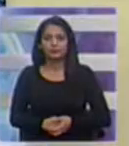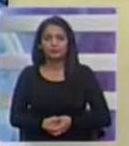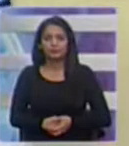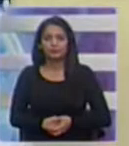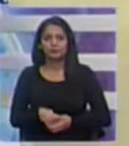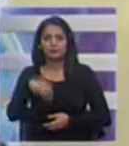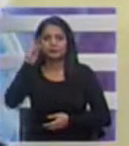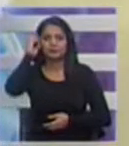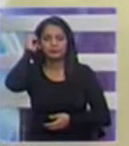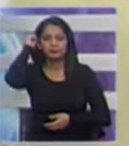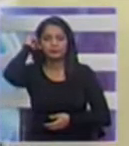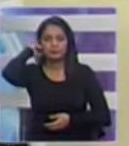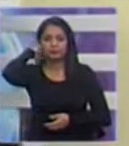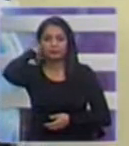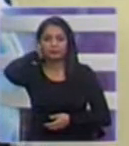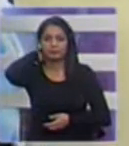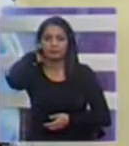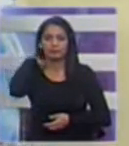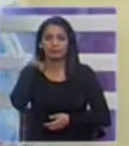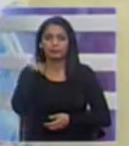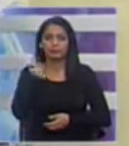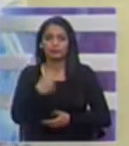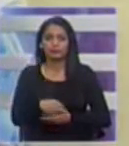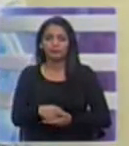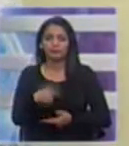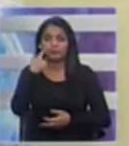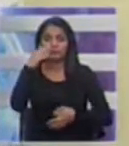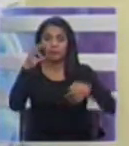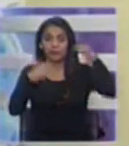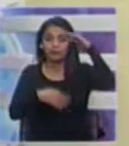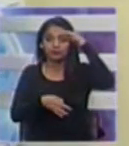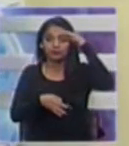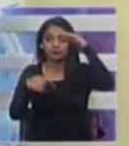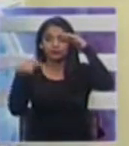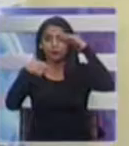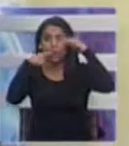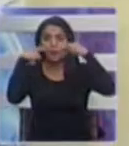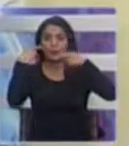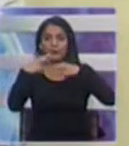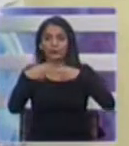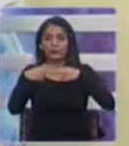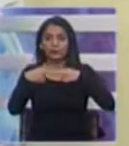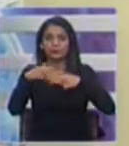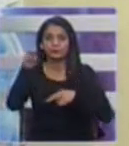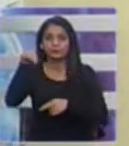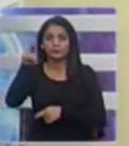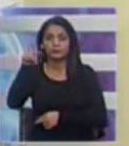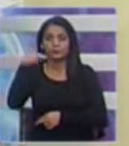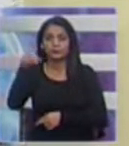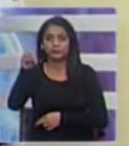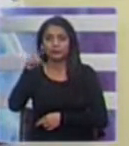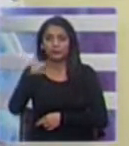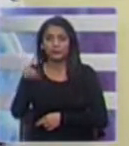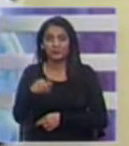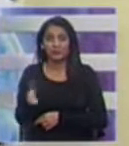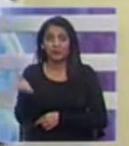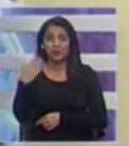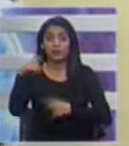el otro gran problema, los estudiantes que no alcanzan los 600 puntos no pueden ingresar a la universidad. Los estudiantes que son